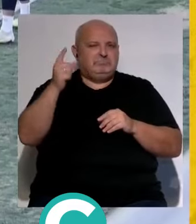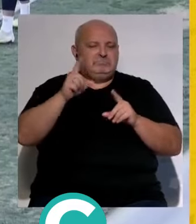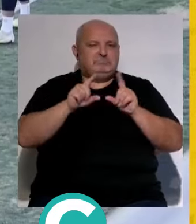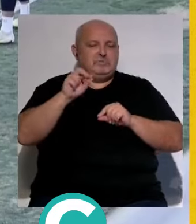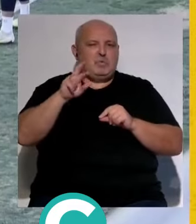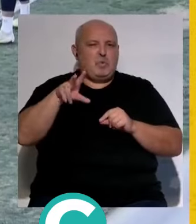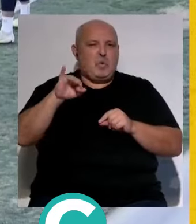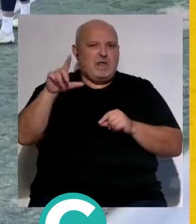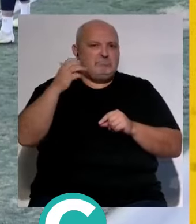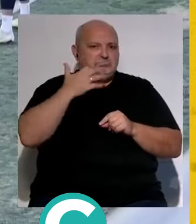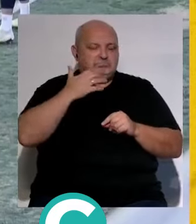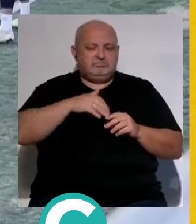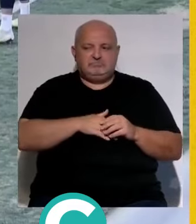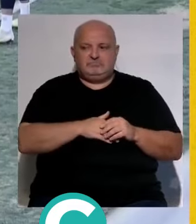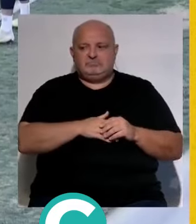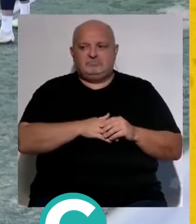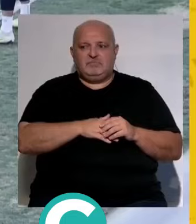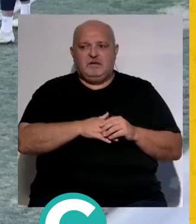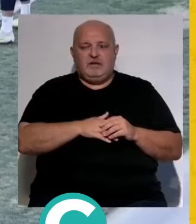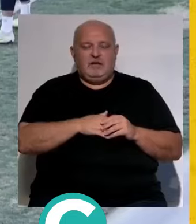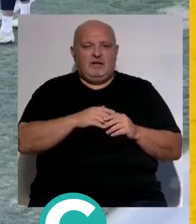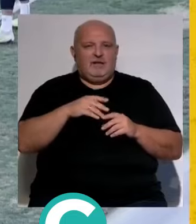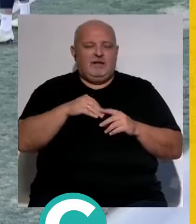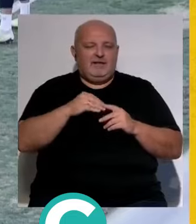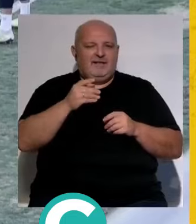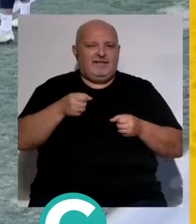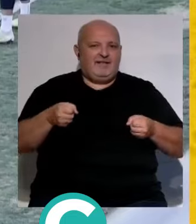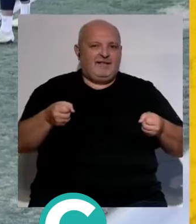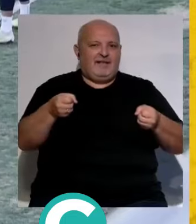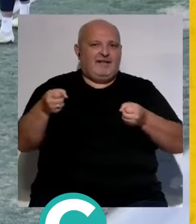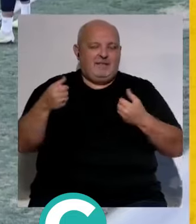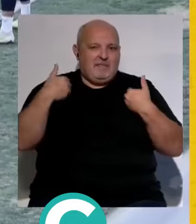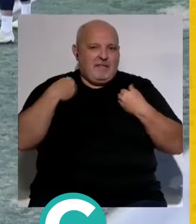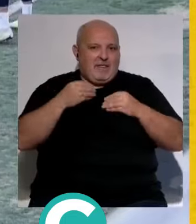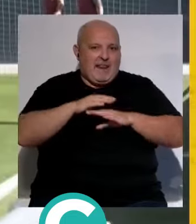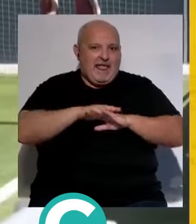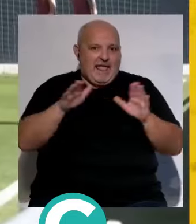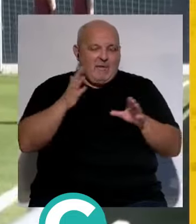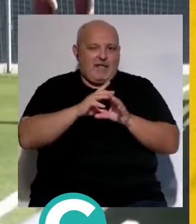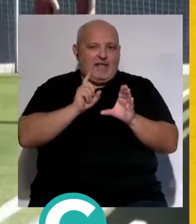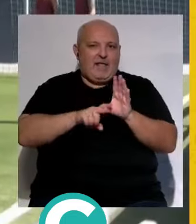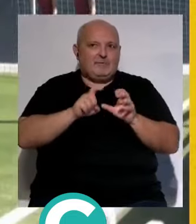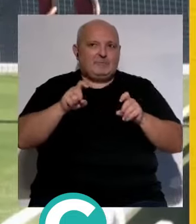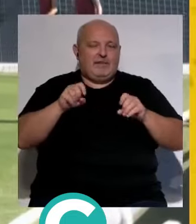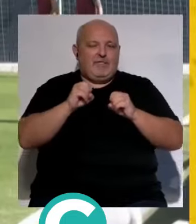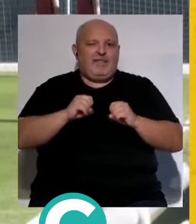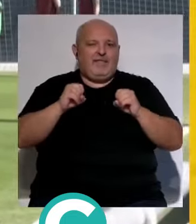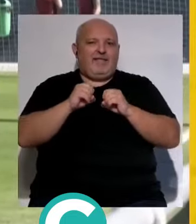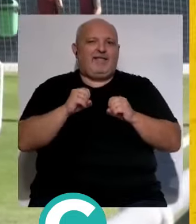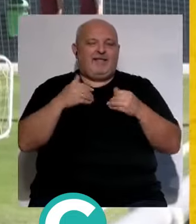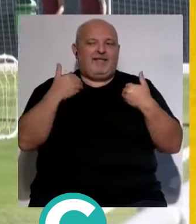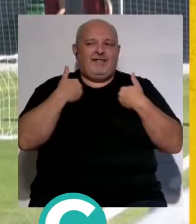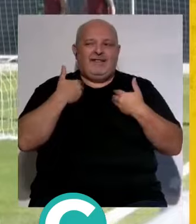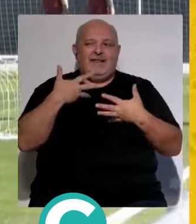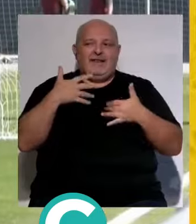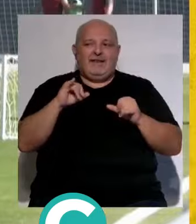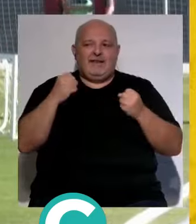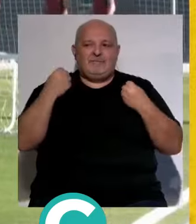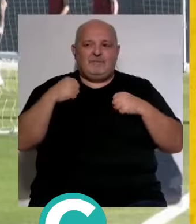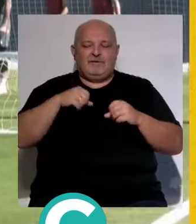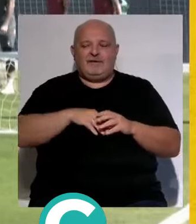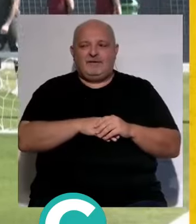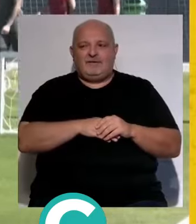Uruguay. Ya tiene que estar mal Uruguay. Ha sido convocado para llevarle las maletas a Luis Suárez, vamos. No ha jugado ni lo, yo creo que no lo ponen ni en los entrenamientos.